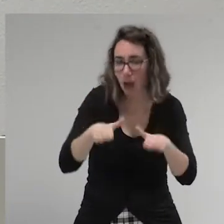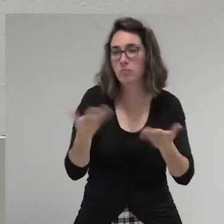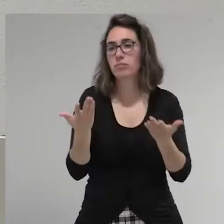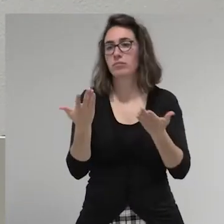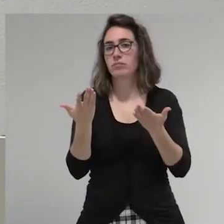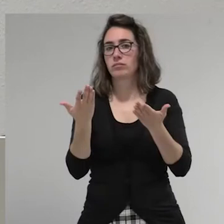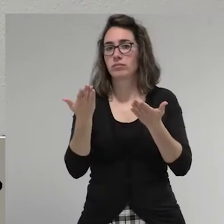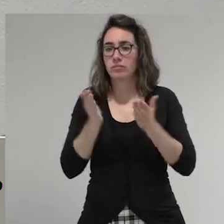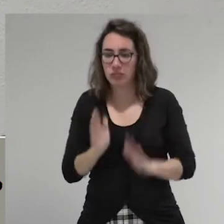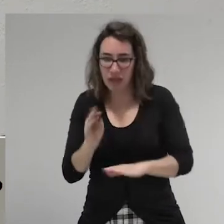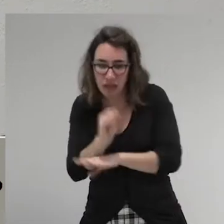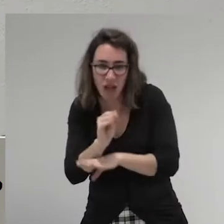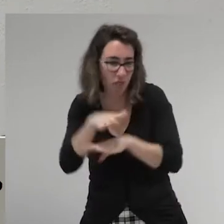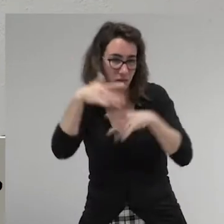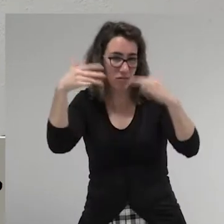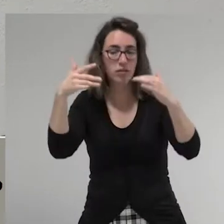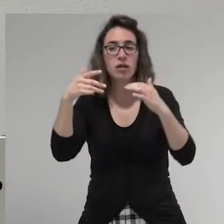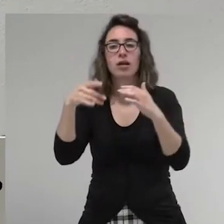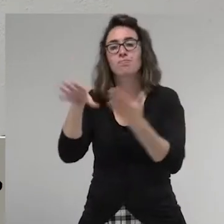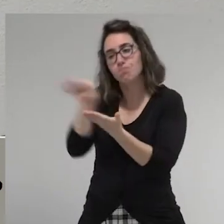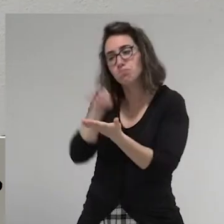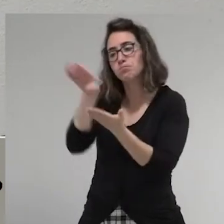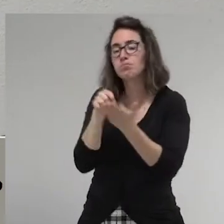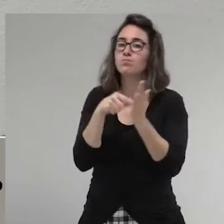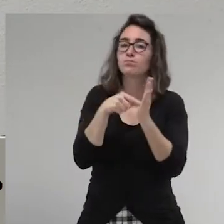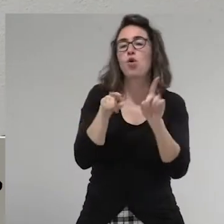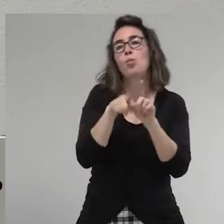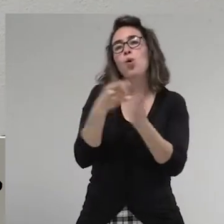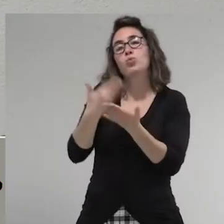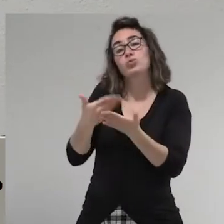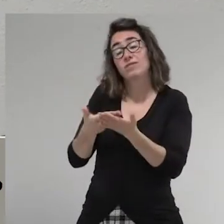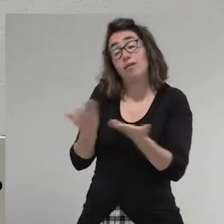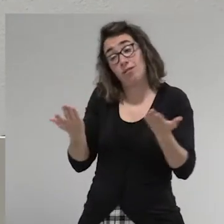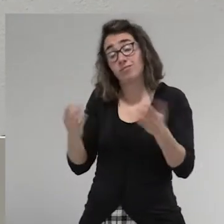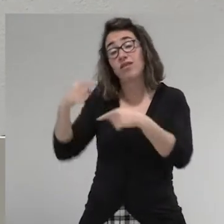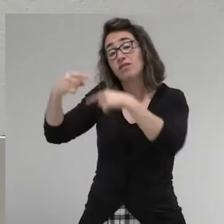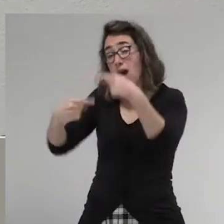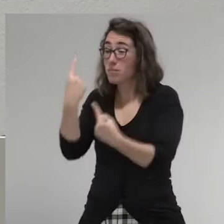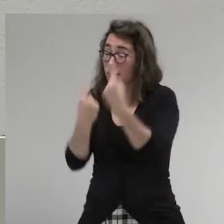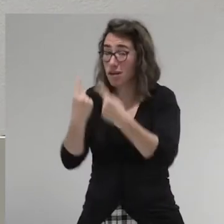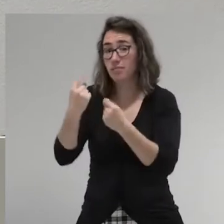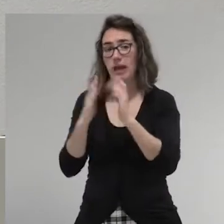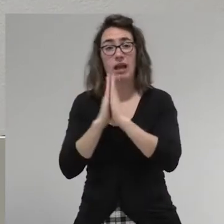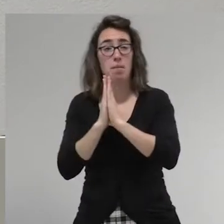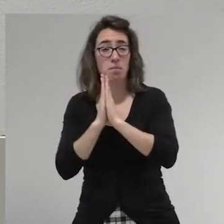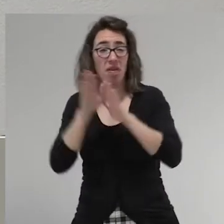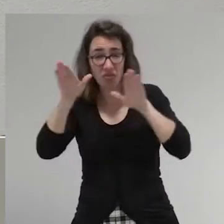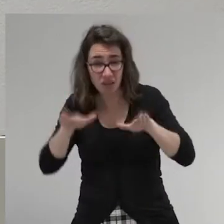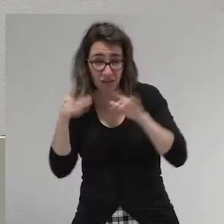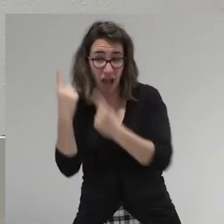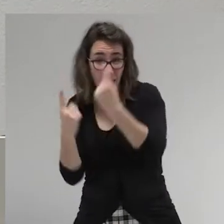una serie de cosas para decir que determinadas familias, determinadas mezquitas, determinadas